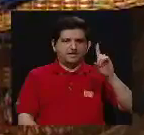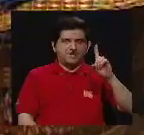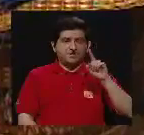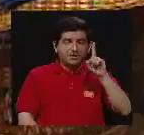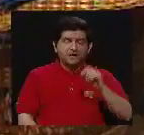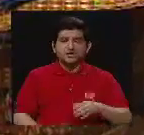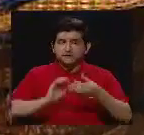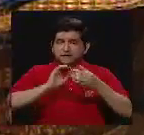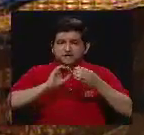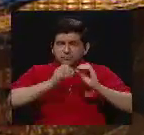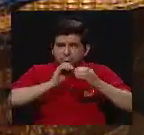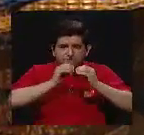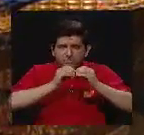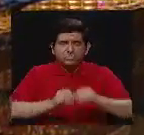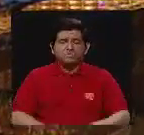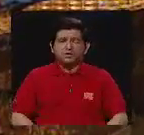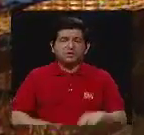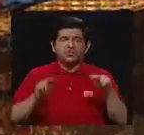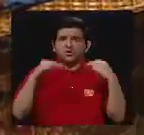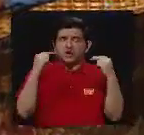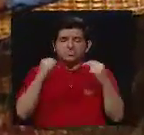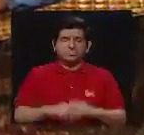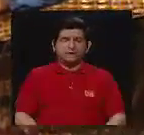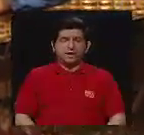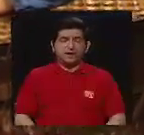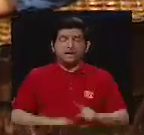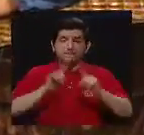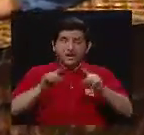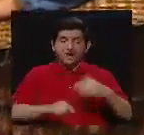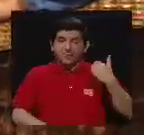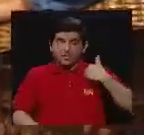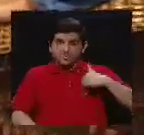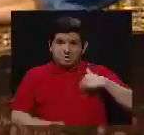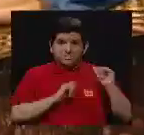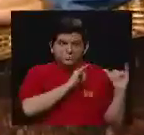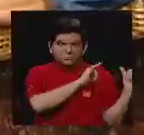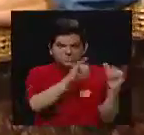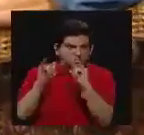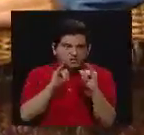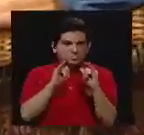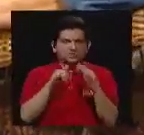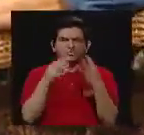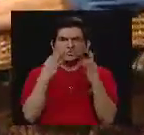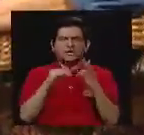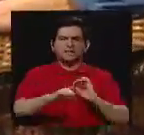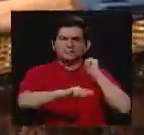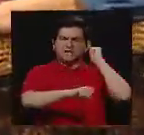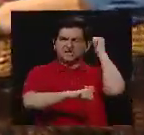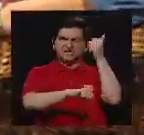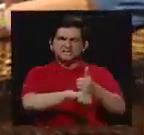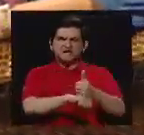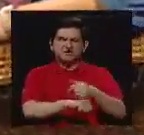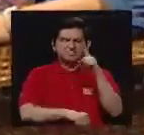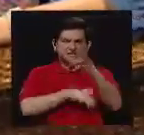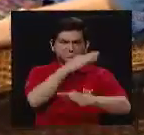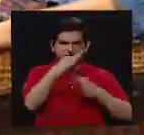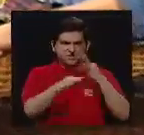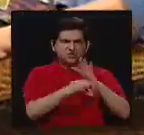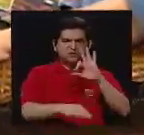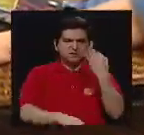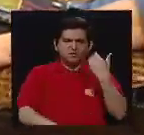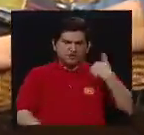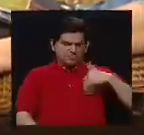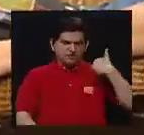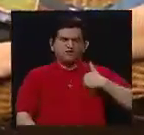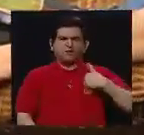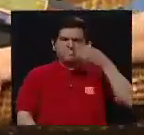dato neutro. Y hegemónica, lo que significa es una imposición de una cierta